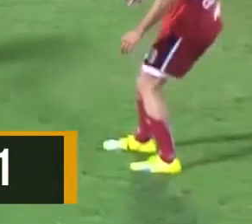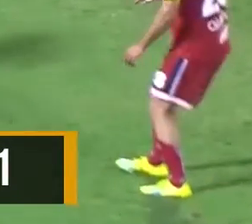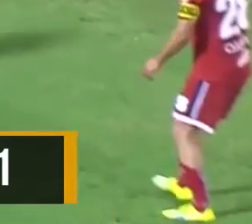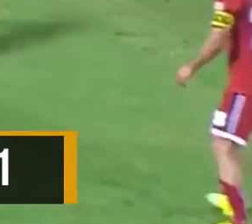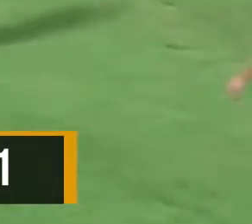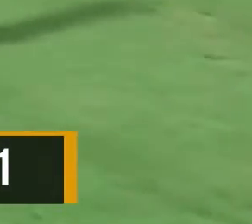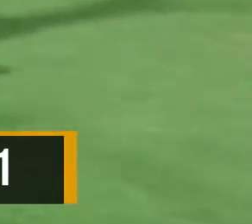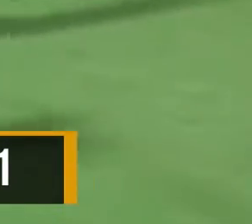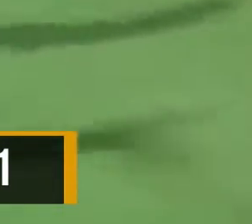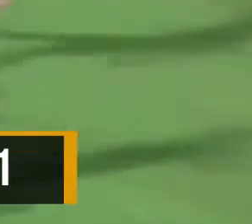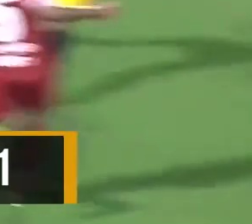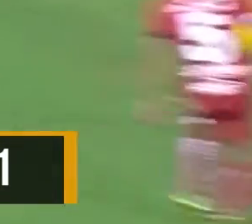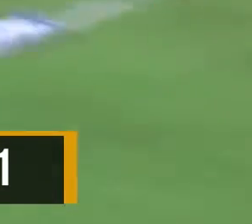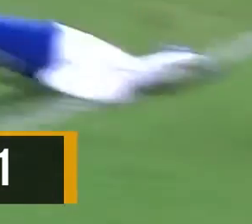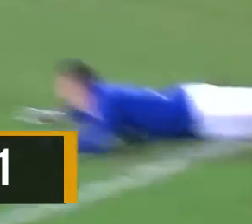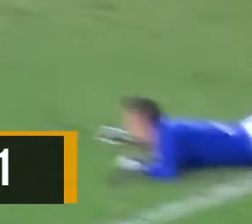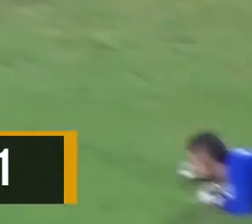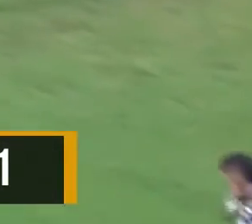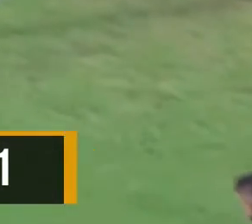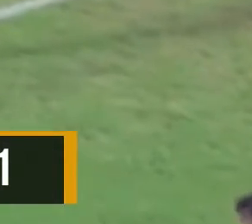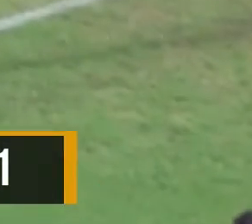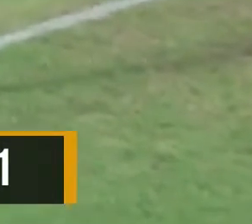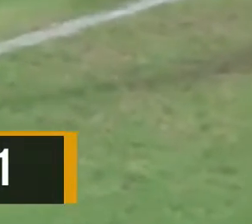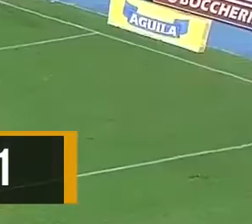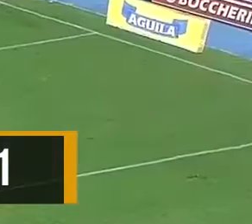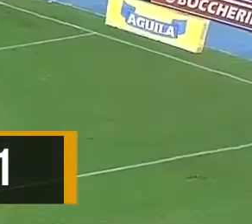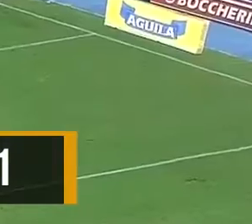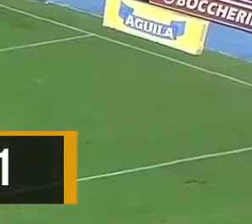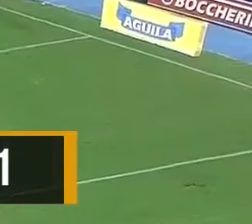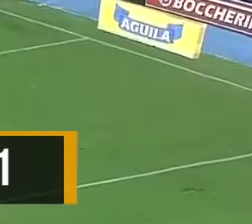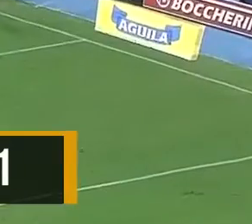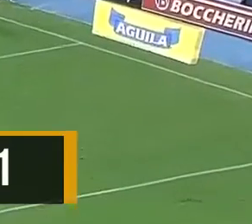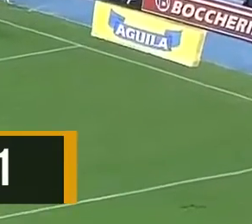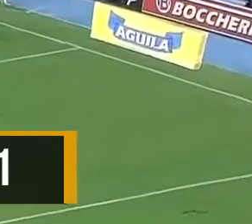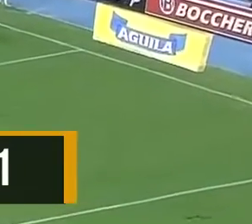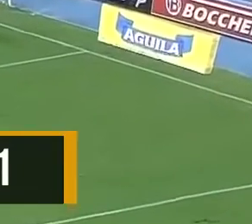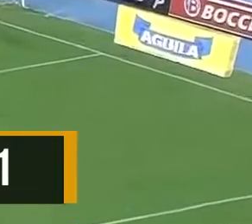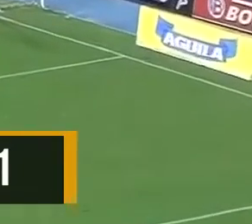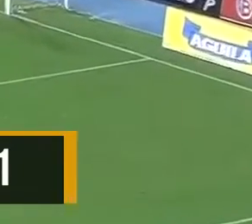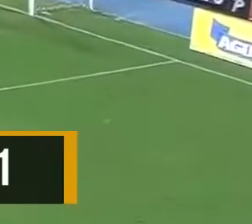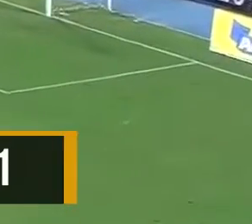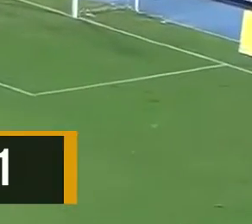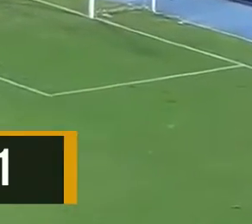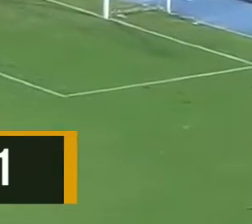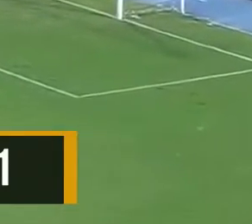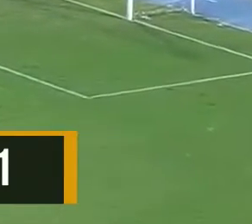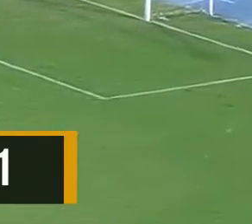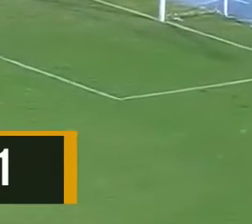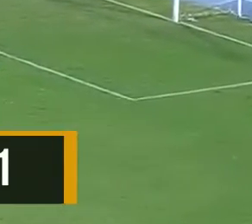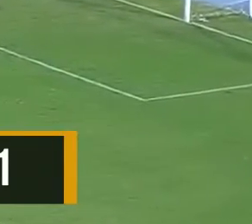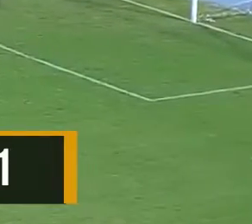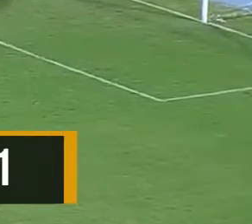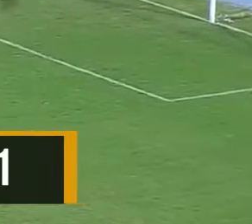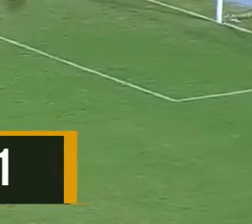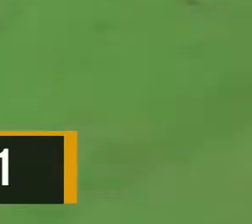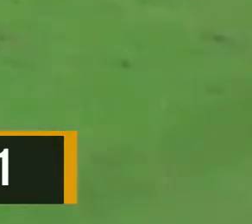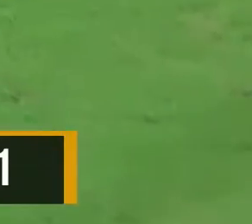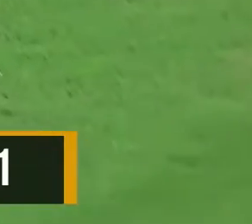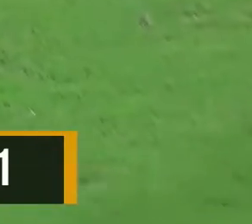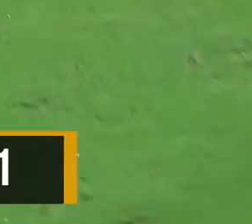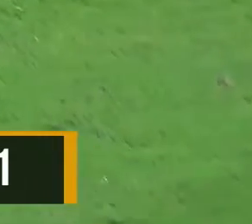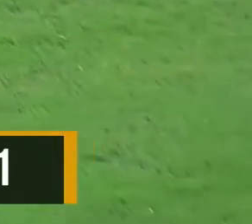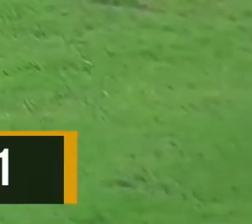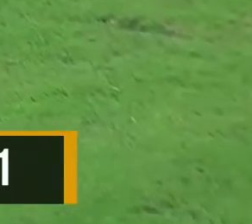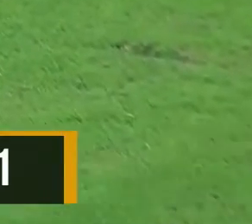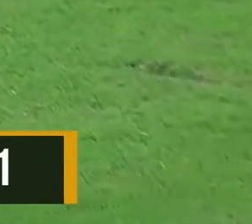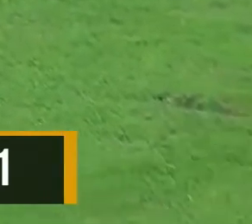¡Gol de Alianza Petrolera! La alegría fue opacada a los 75 minutos de esta segunda fase cuando de tiro penal